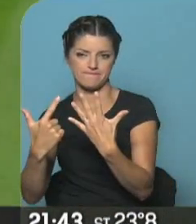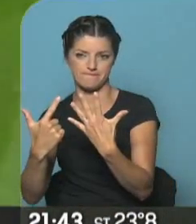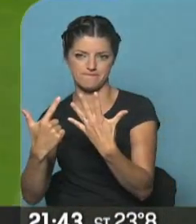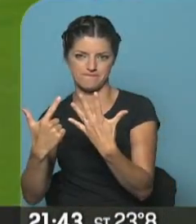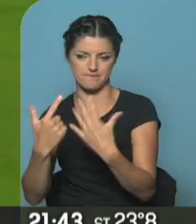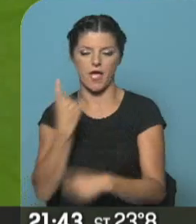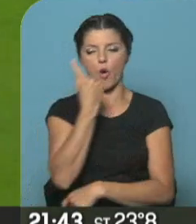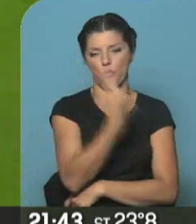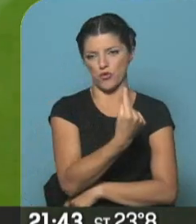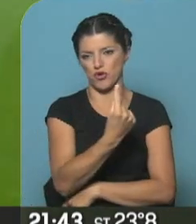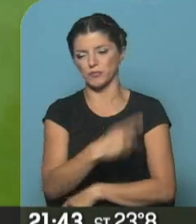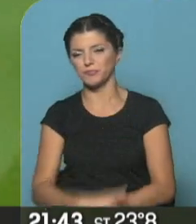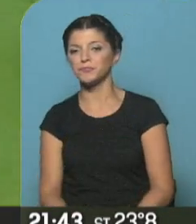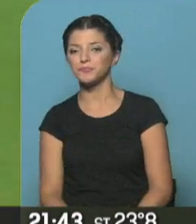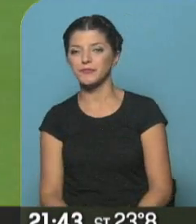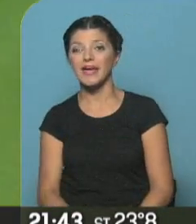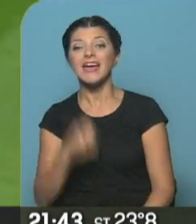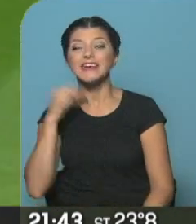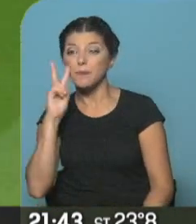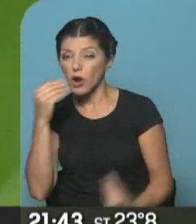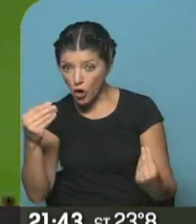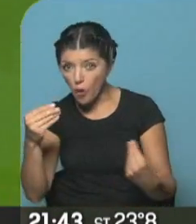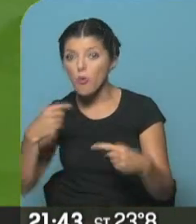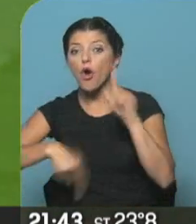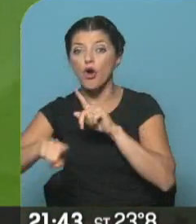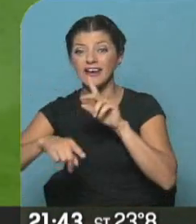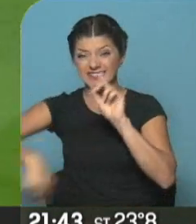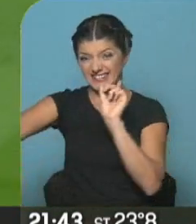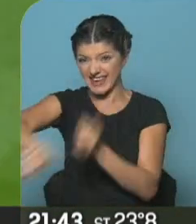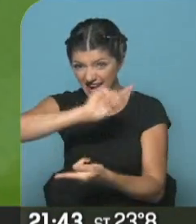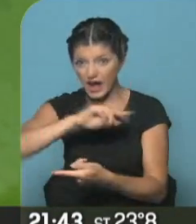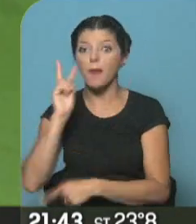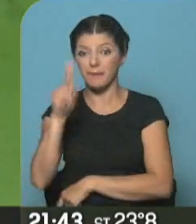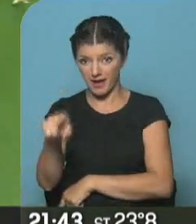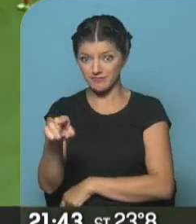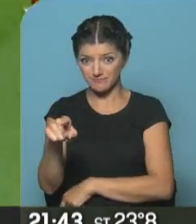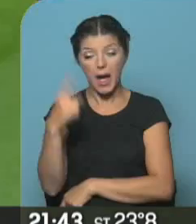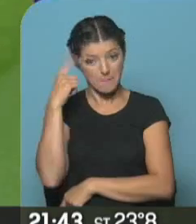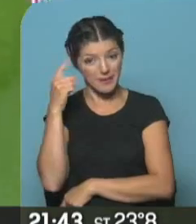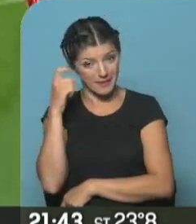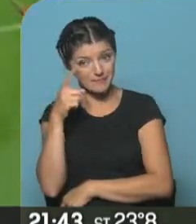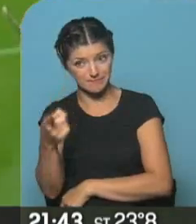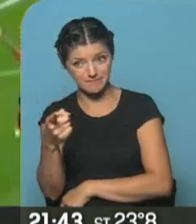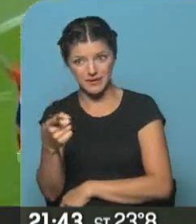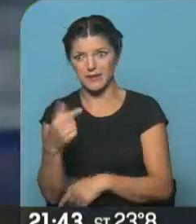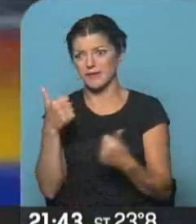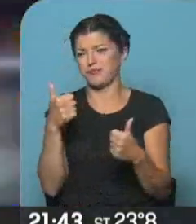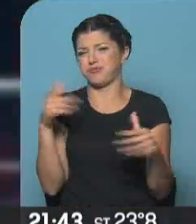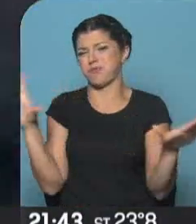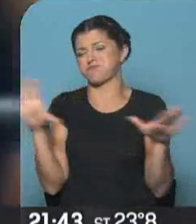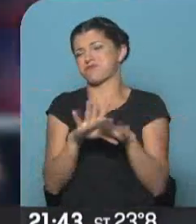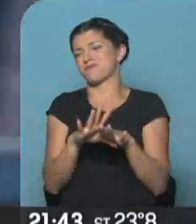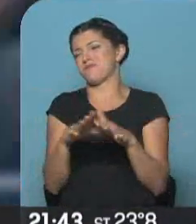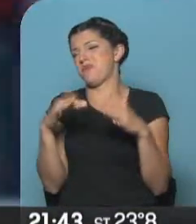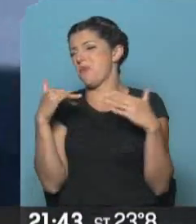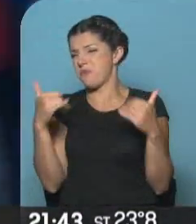partido 7-1. ¿Quieren ver cómo se hace un gol de tijera? Aprendan del manual de Antoine Griezmann. Impresionante gol,